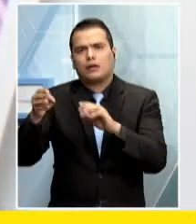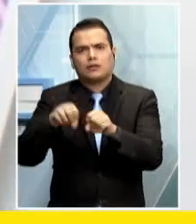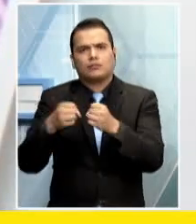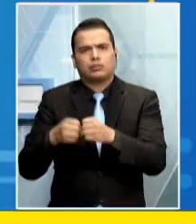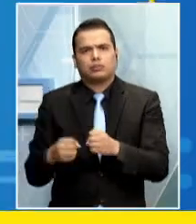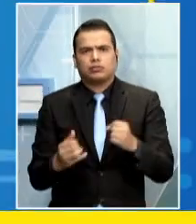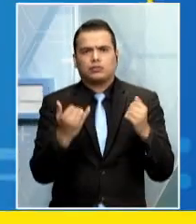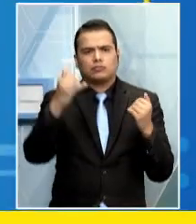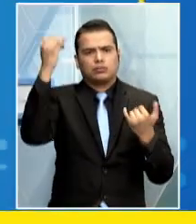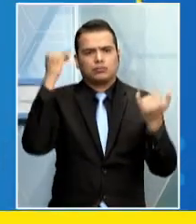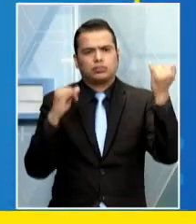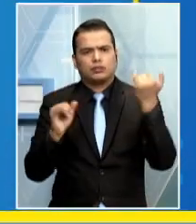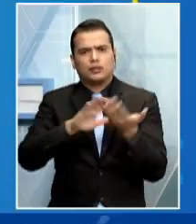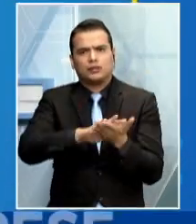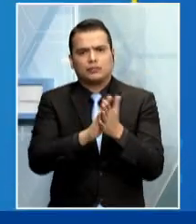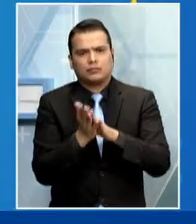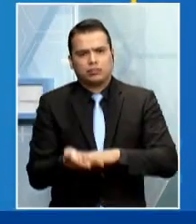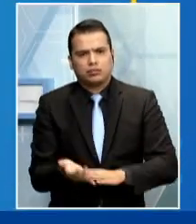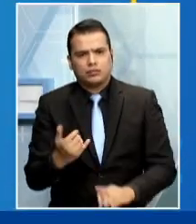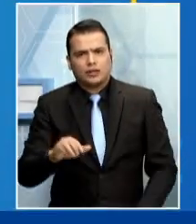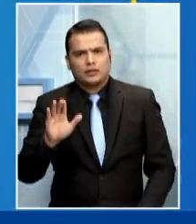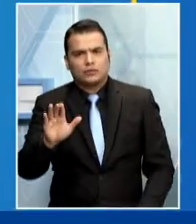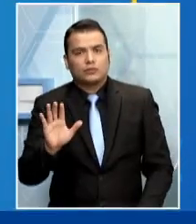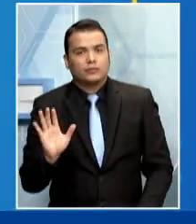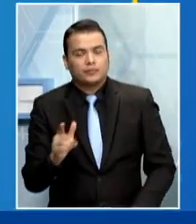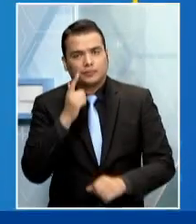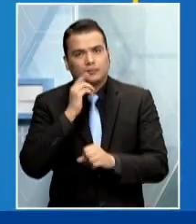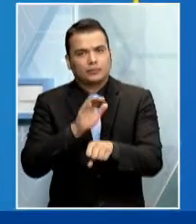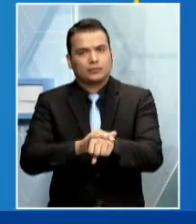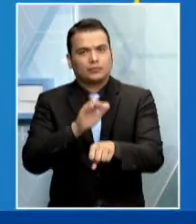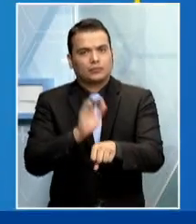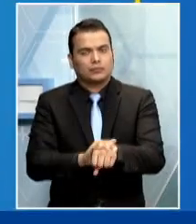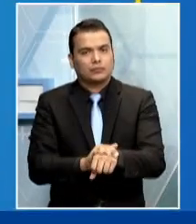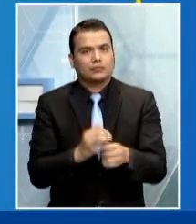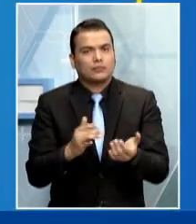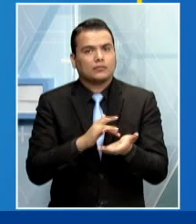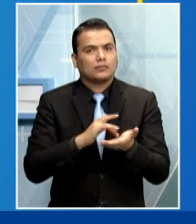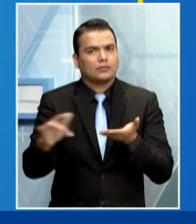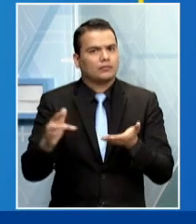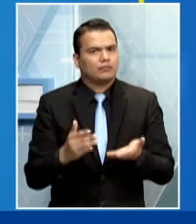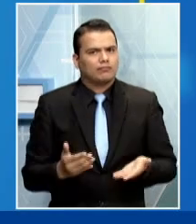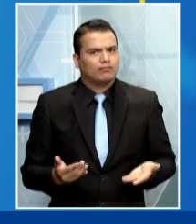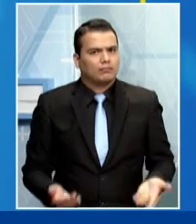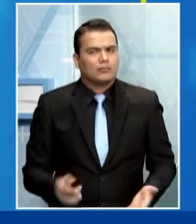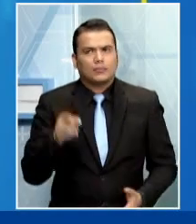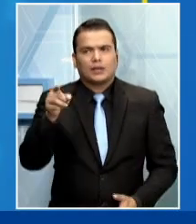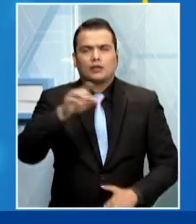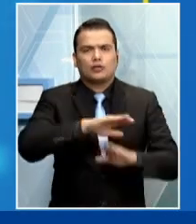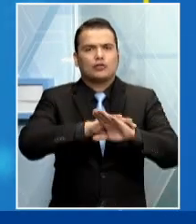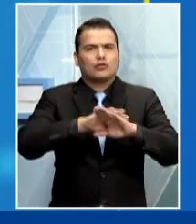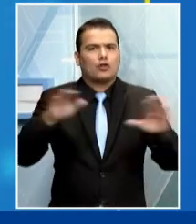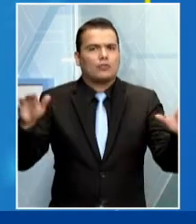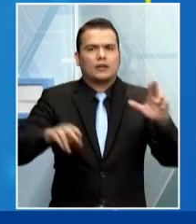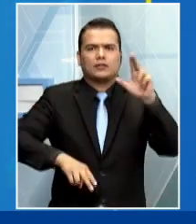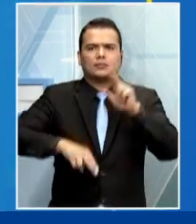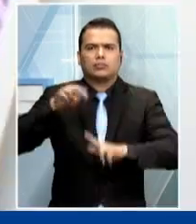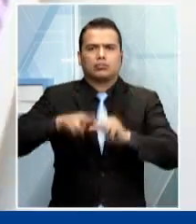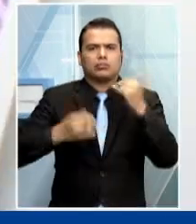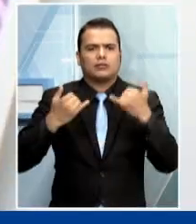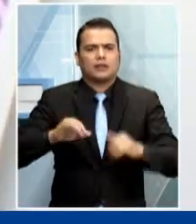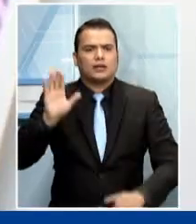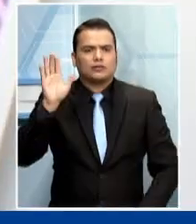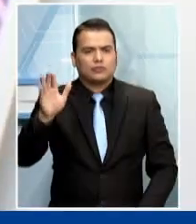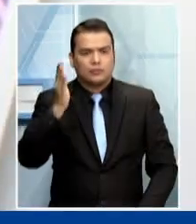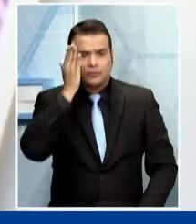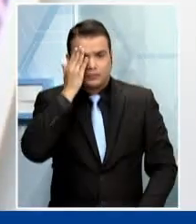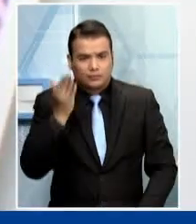boscoso que allí se encuentra por eso el llamado mío urgente es a suspender las obras nuevamente teniendo en